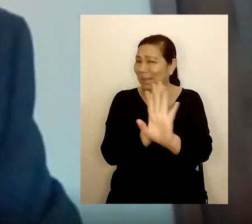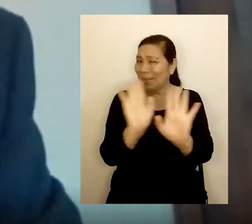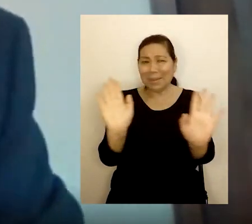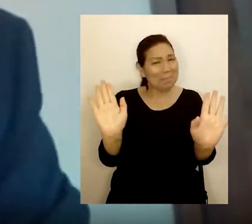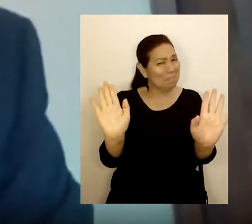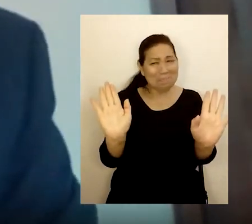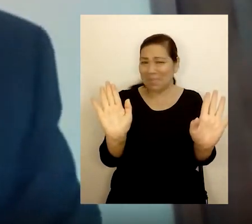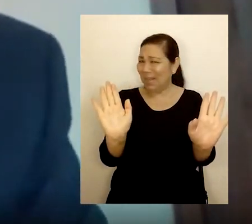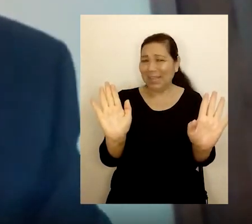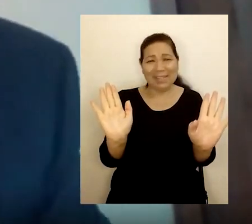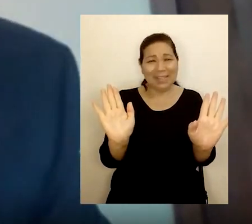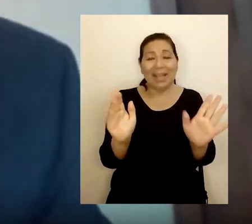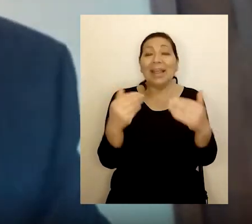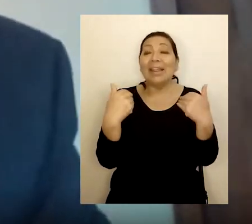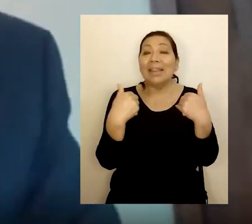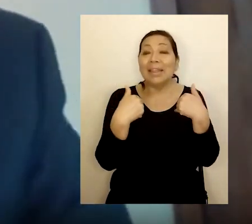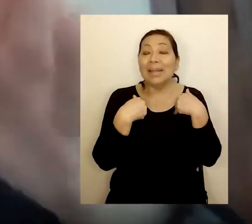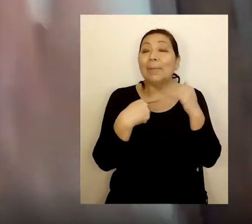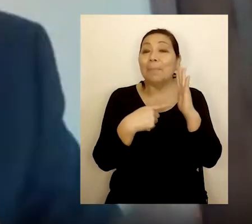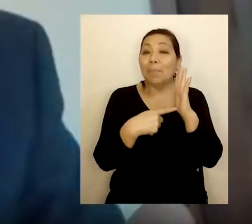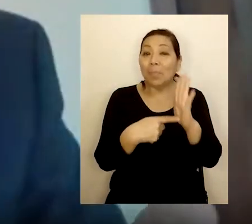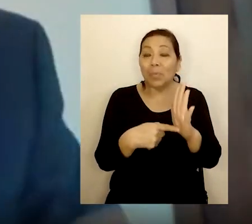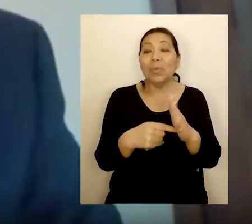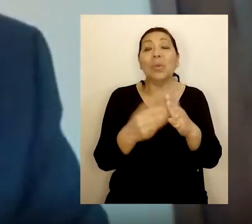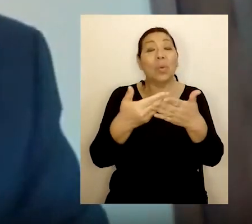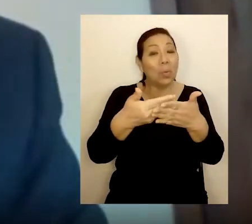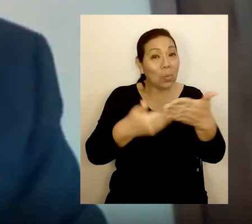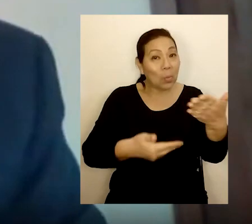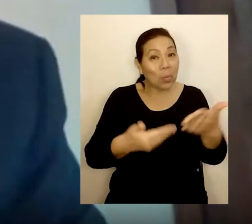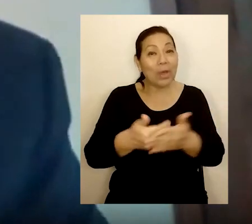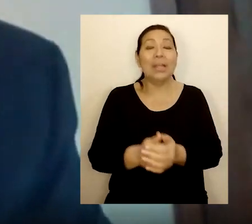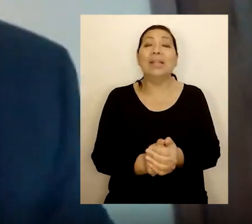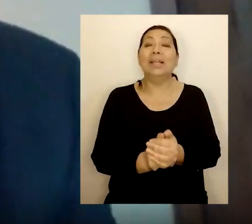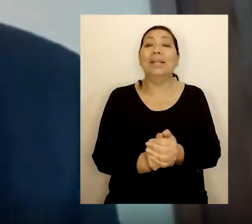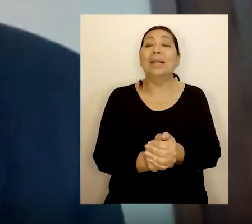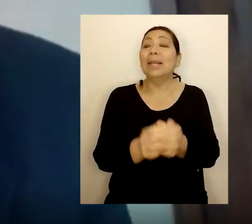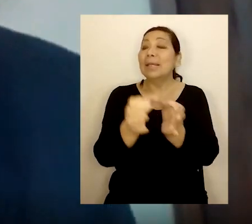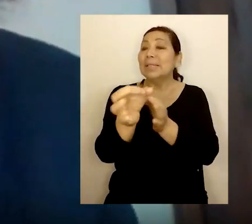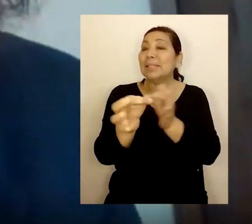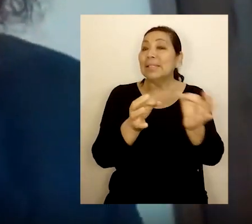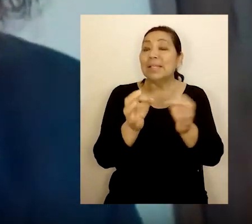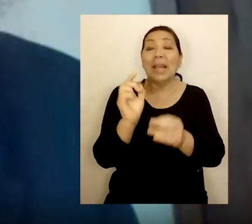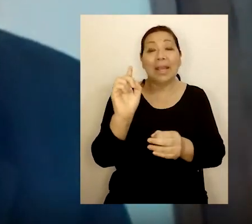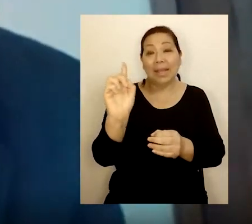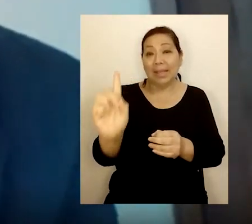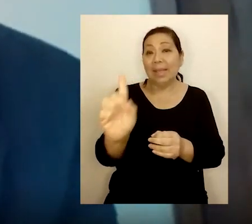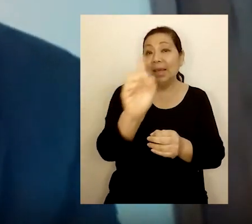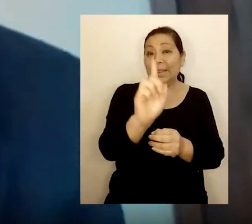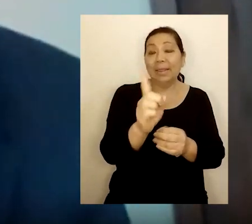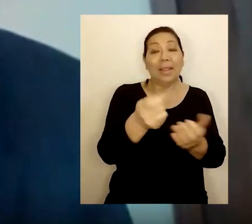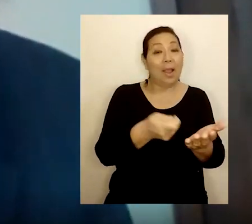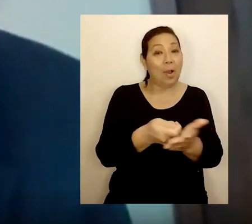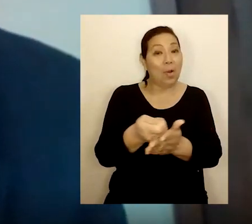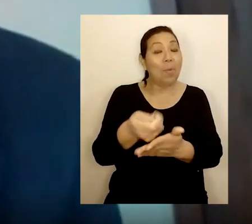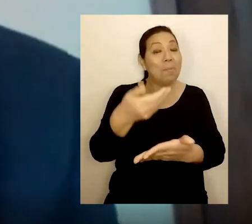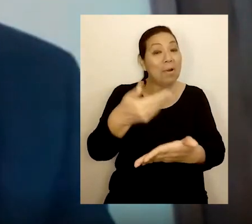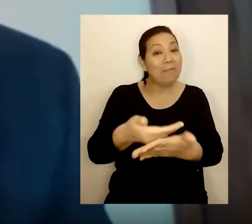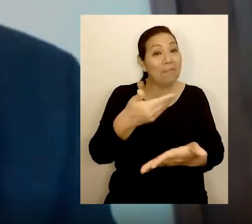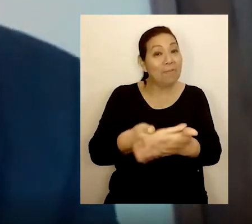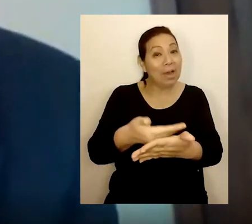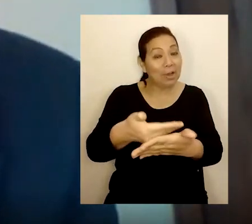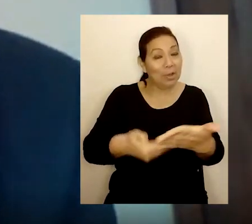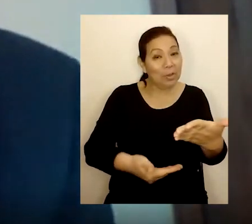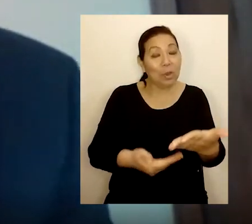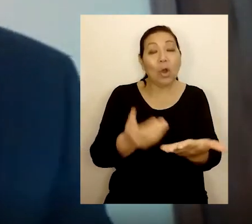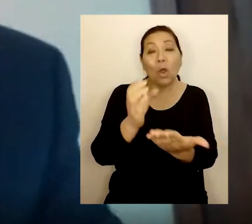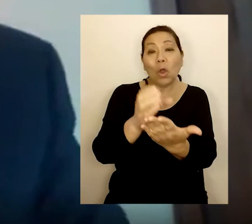más. Entonces debió presentar un cuadro donde esté la explicación de cada compra, las facturas y